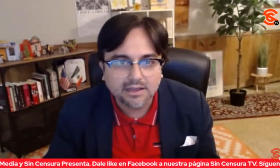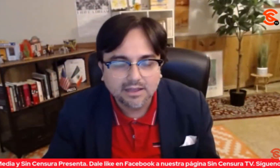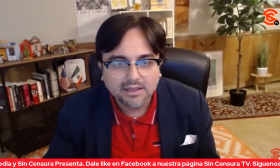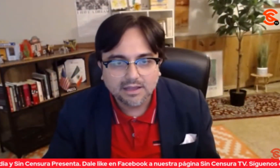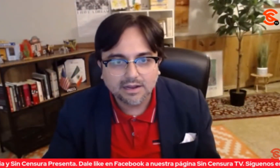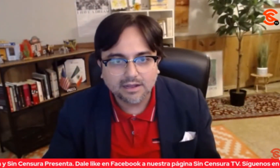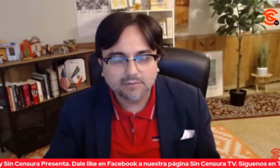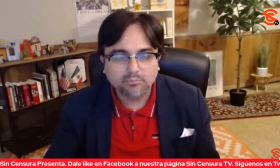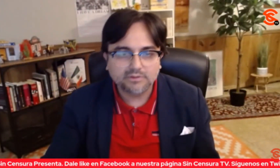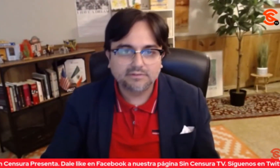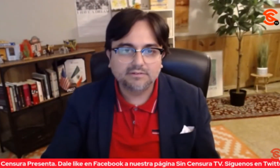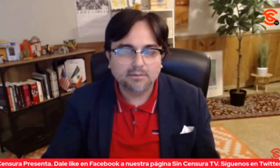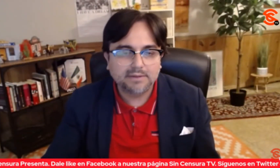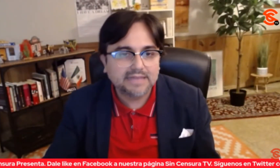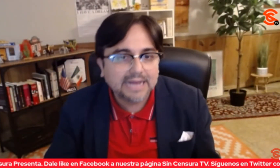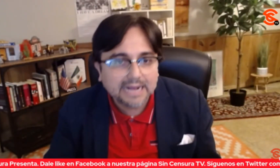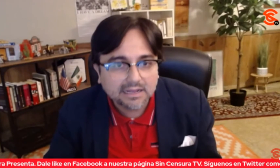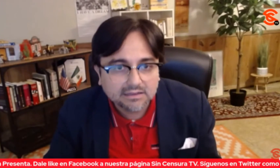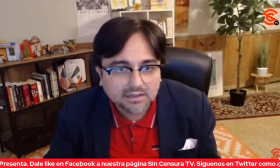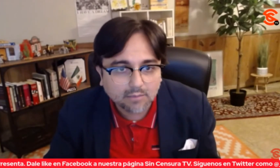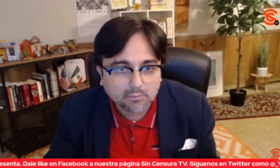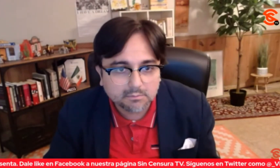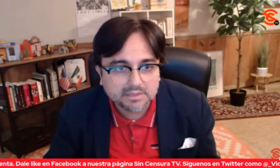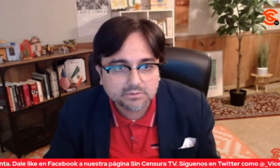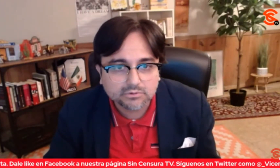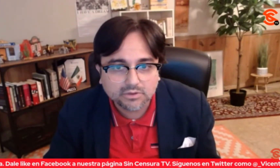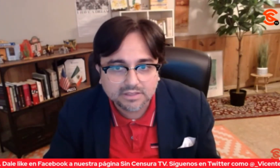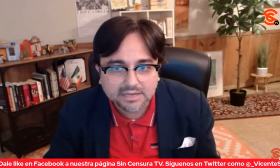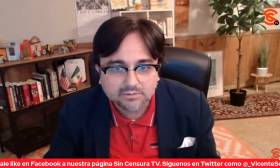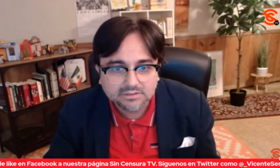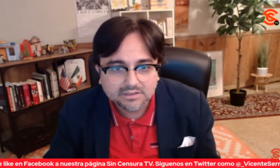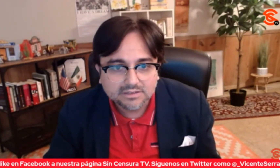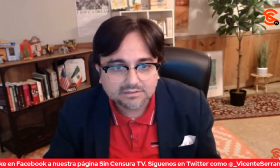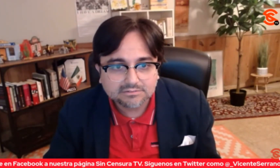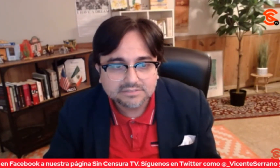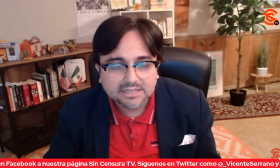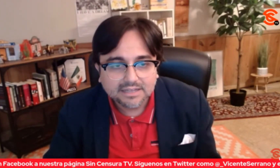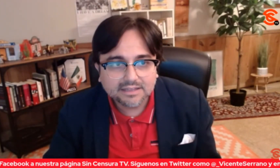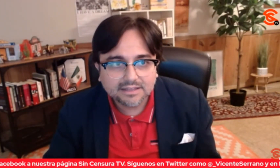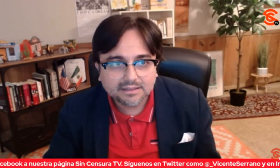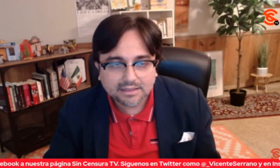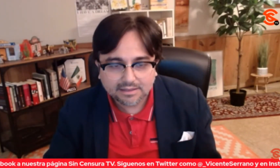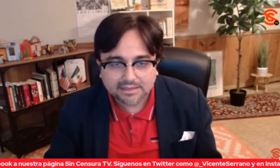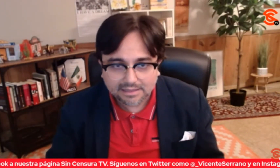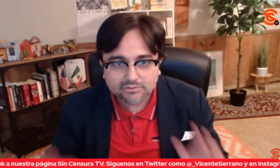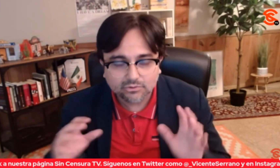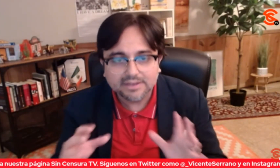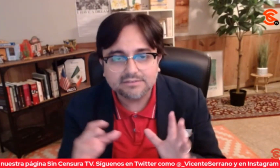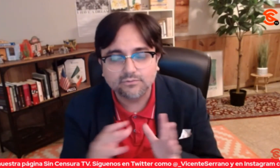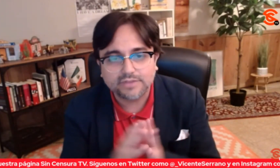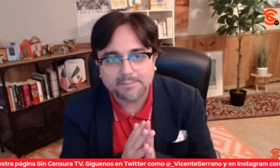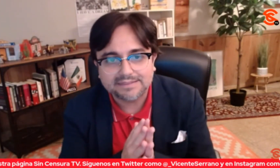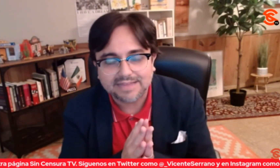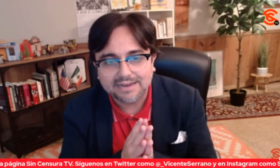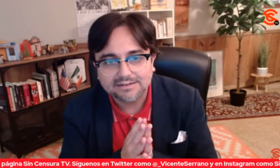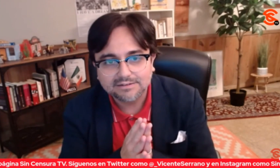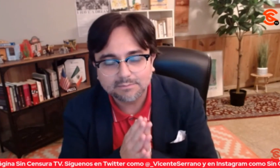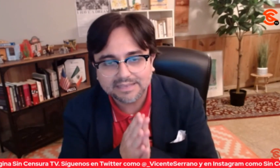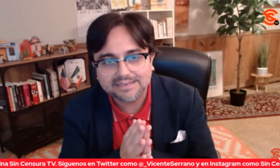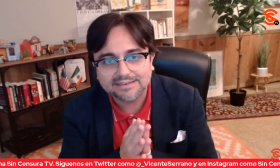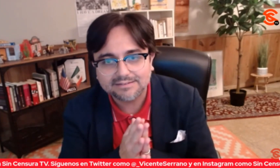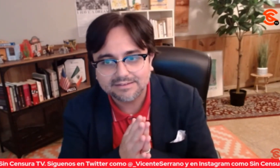pertenece al PAN Naranja, al Movimiento Ciudadano, ¿no? Esto es